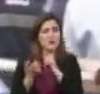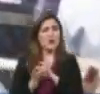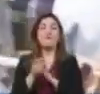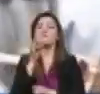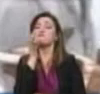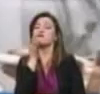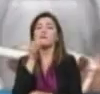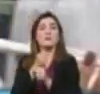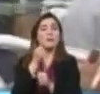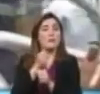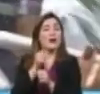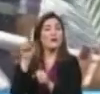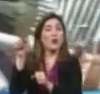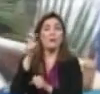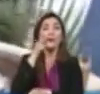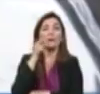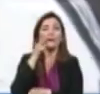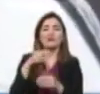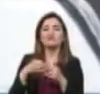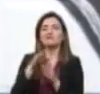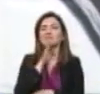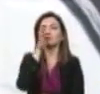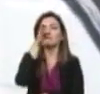del papá con los trabajadores. Él hacía de guía.